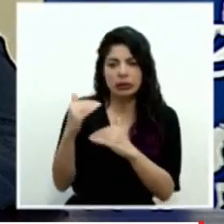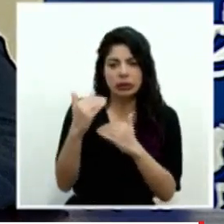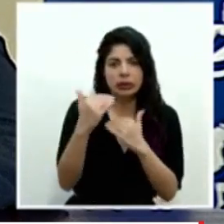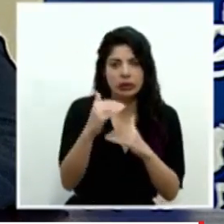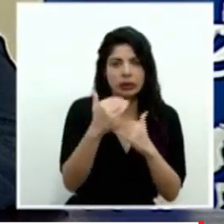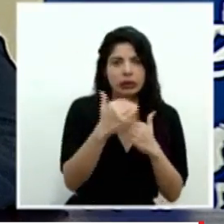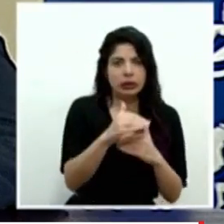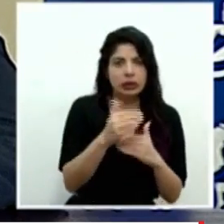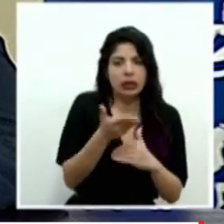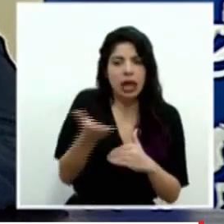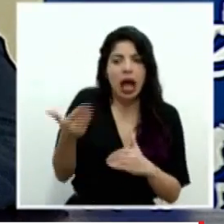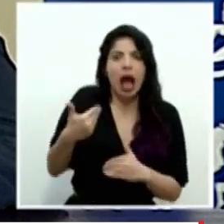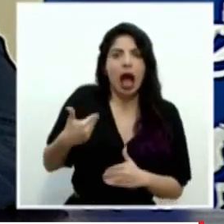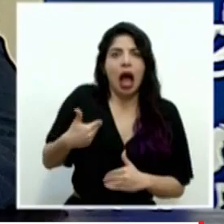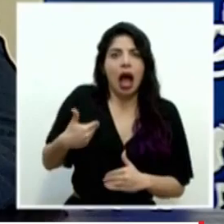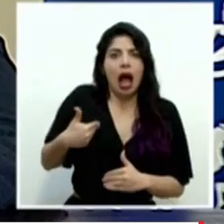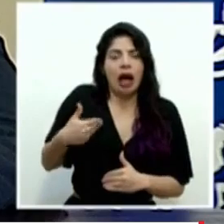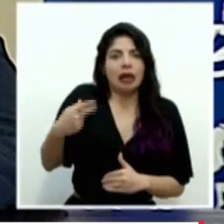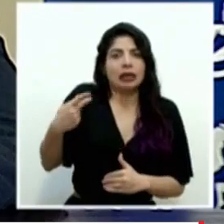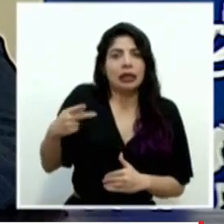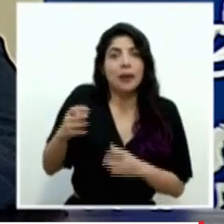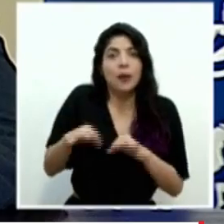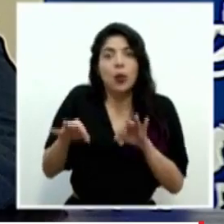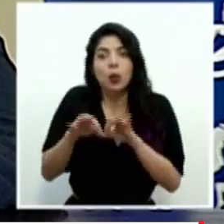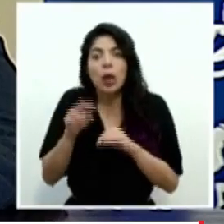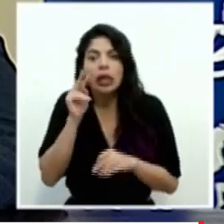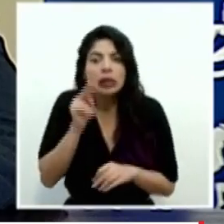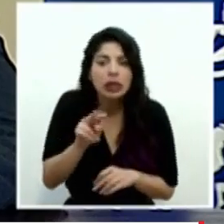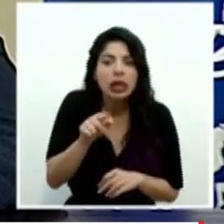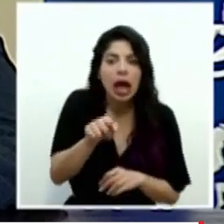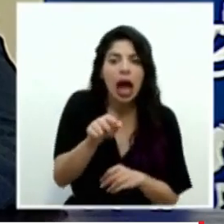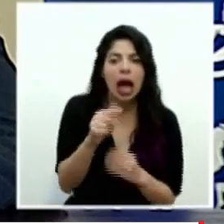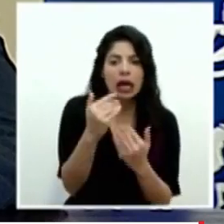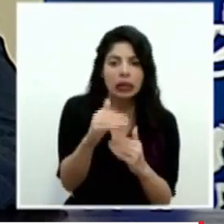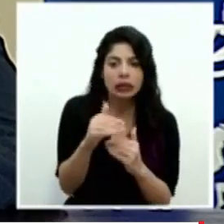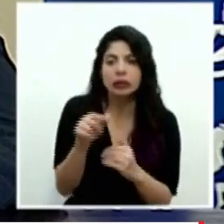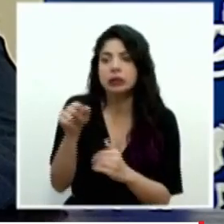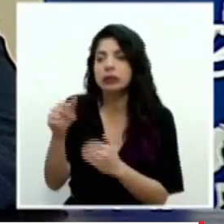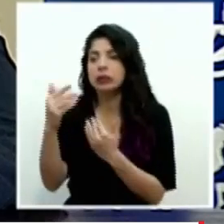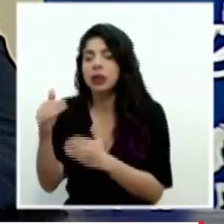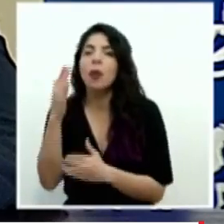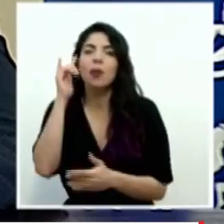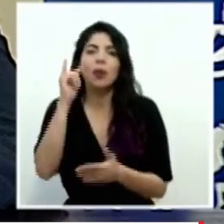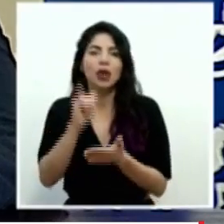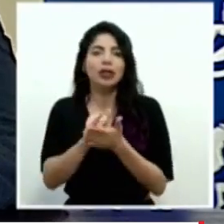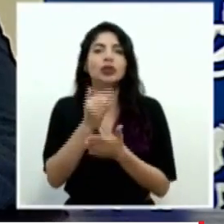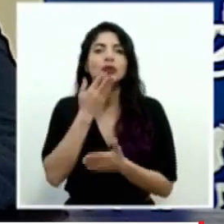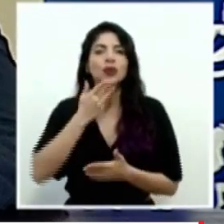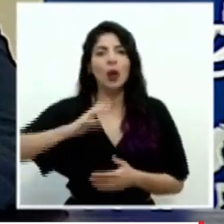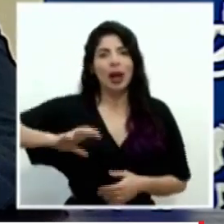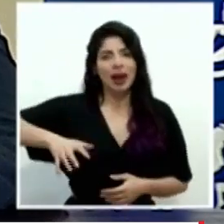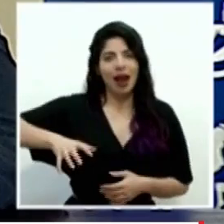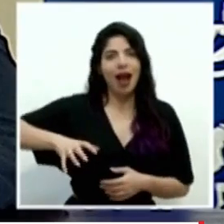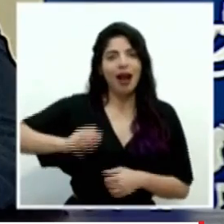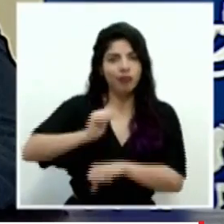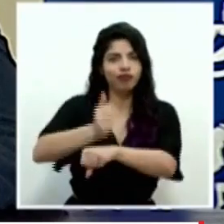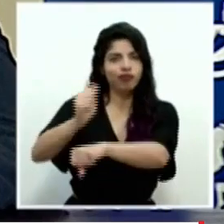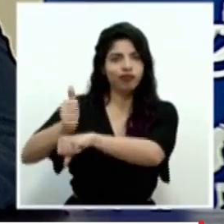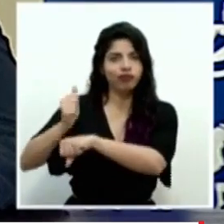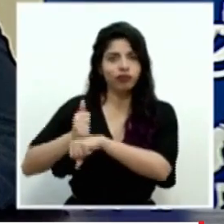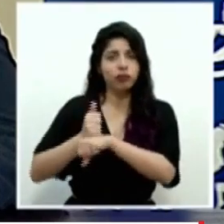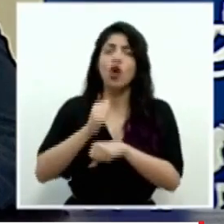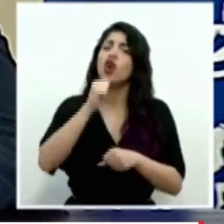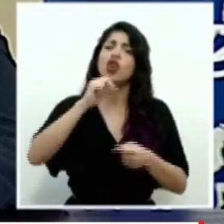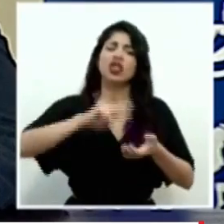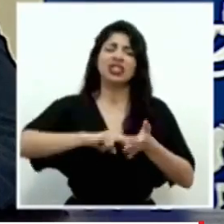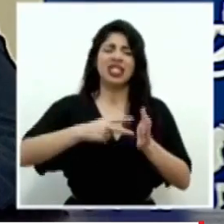están presentando los riesgos más importantes, que son justamente en los cantones naranja. Como ya indicamos, en